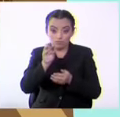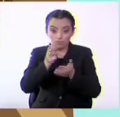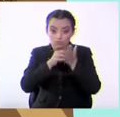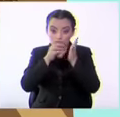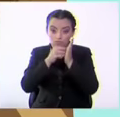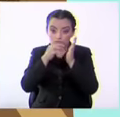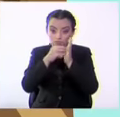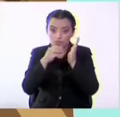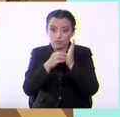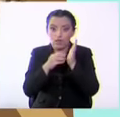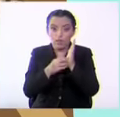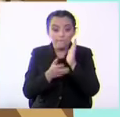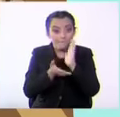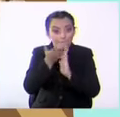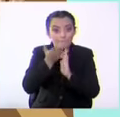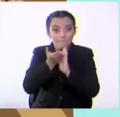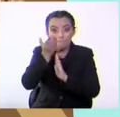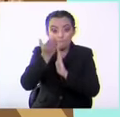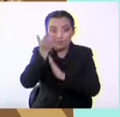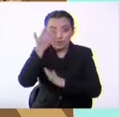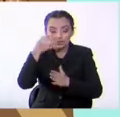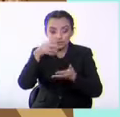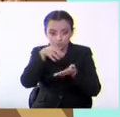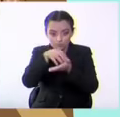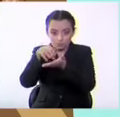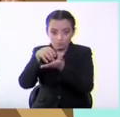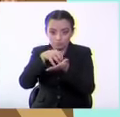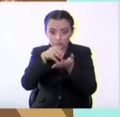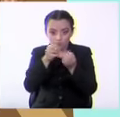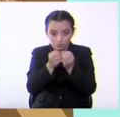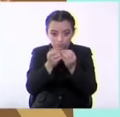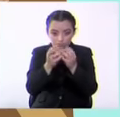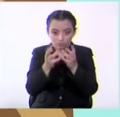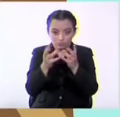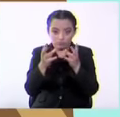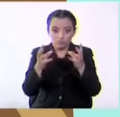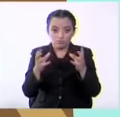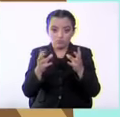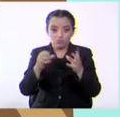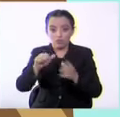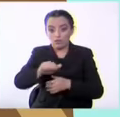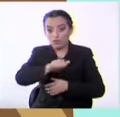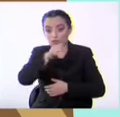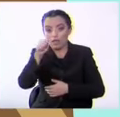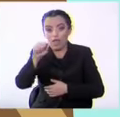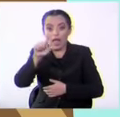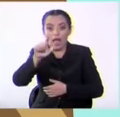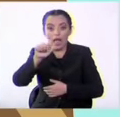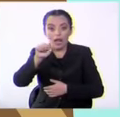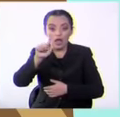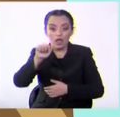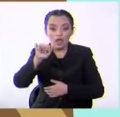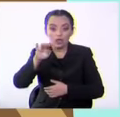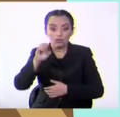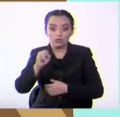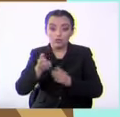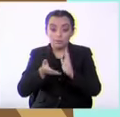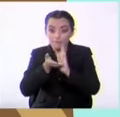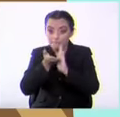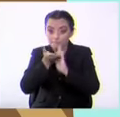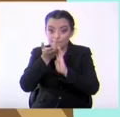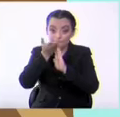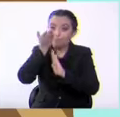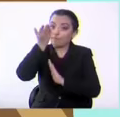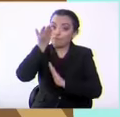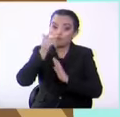más abundantes en la población y con ellos también sus alelos habrán aumentado en frecuencia. Por definición, este